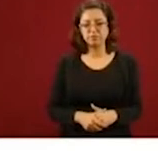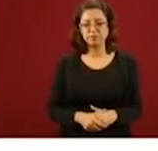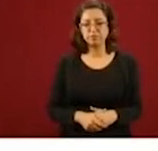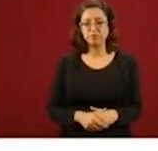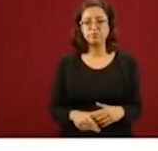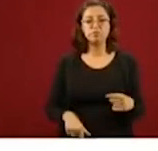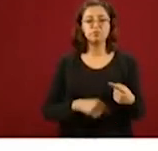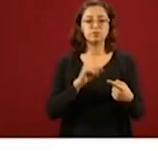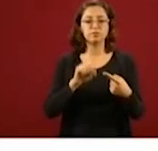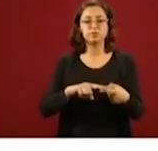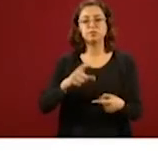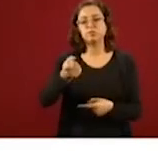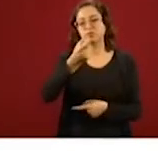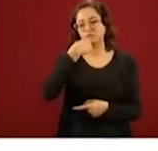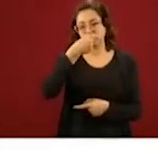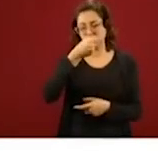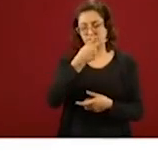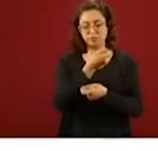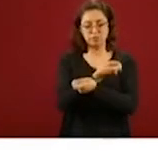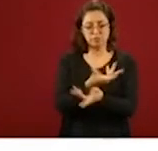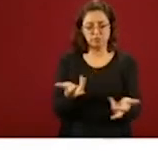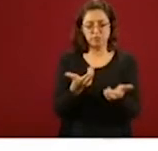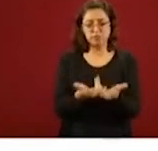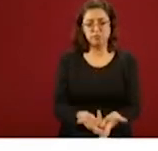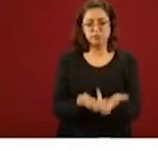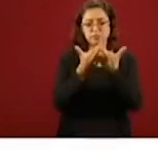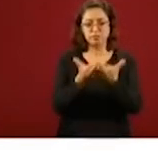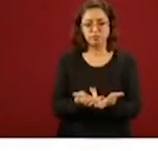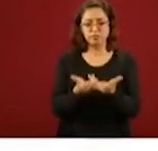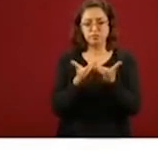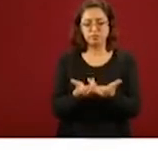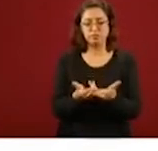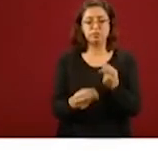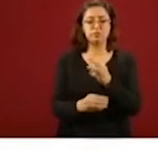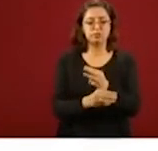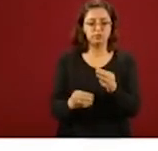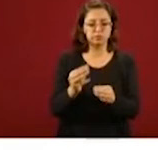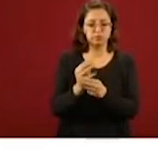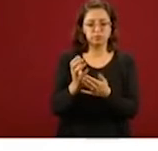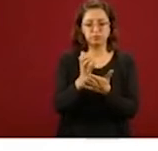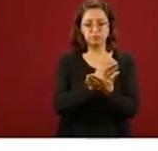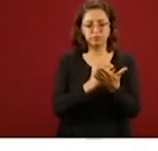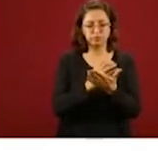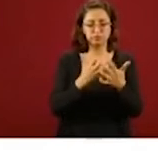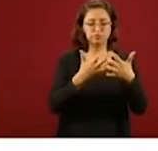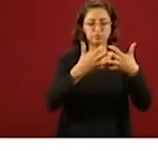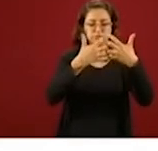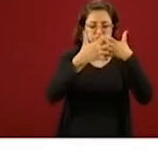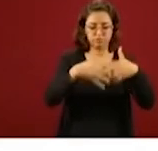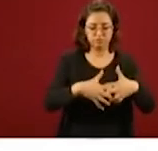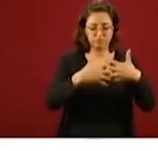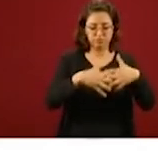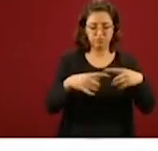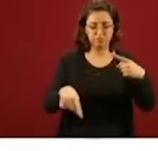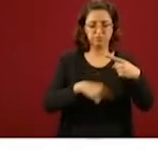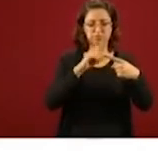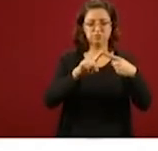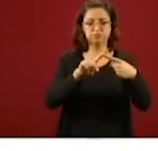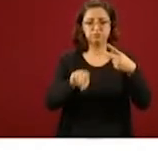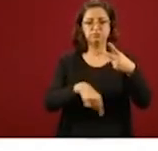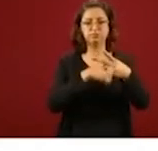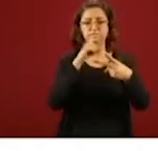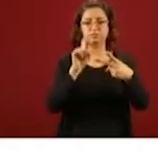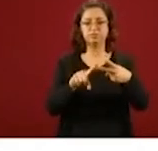de medicamentos, material de curación y equipos médicos. Ese es el primero. El segundo